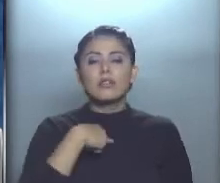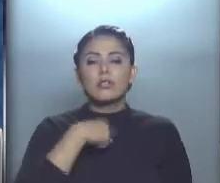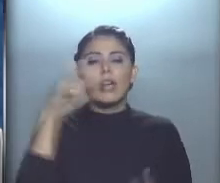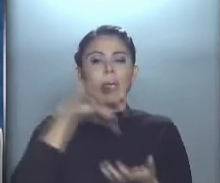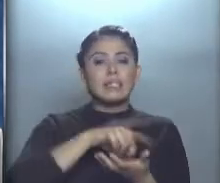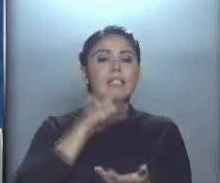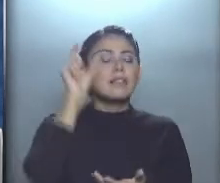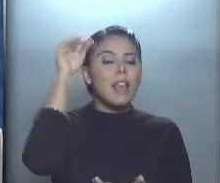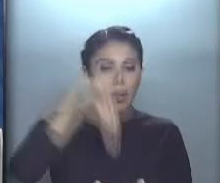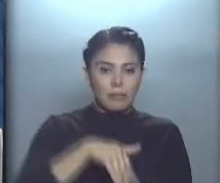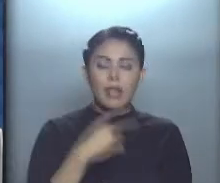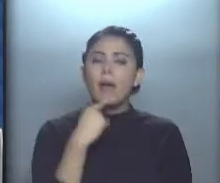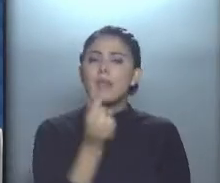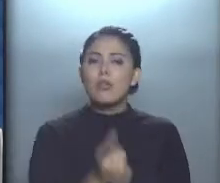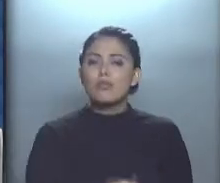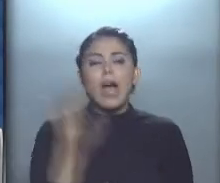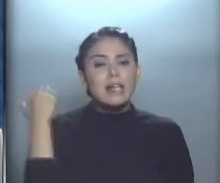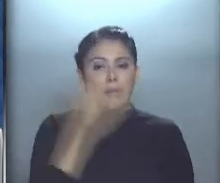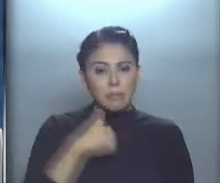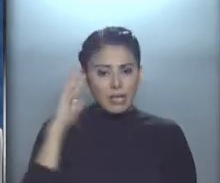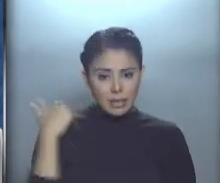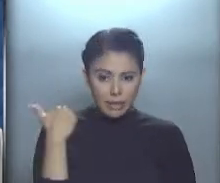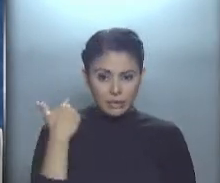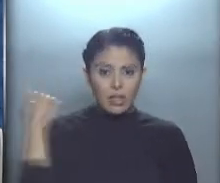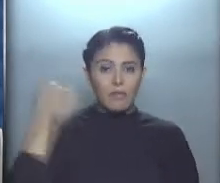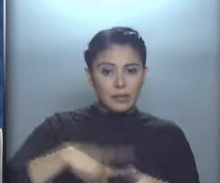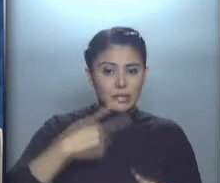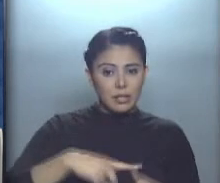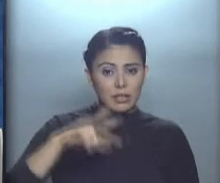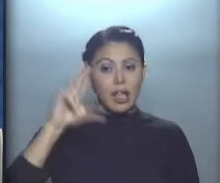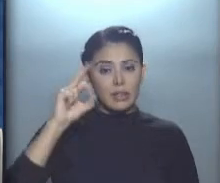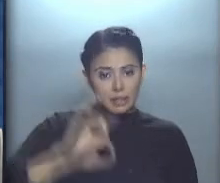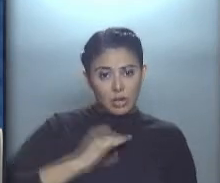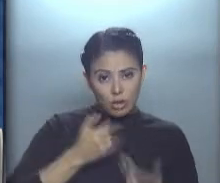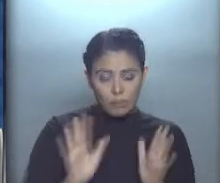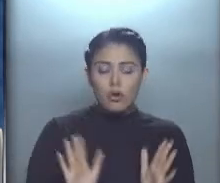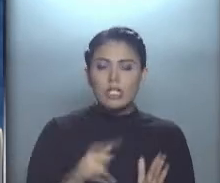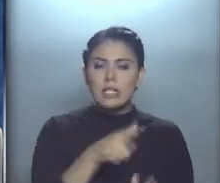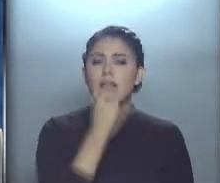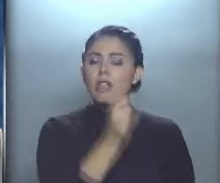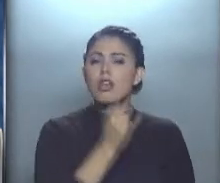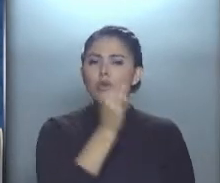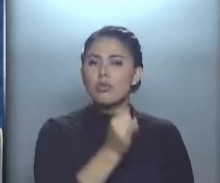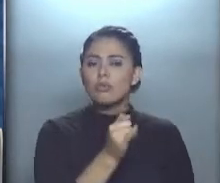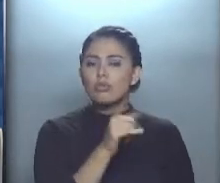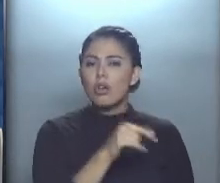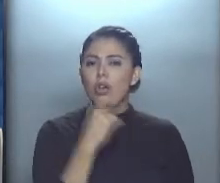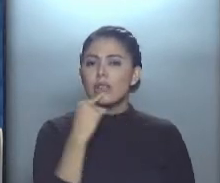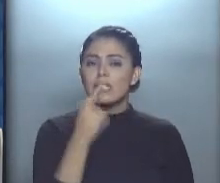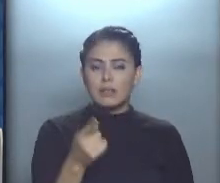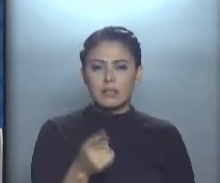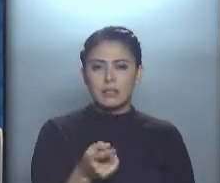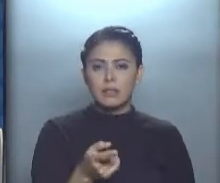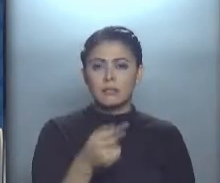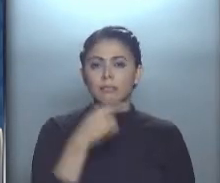Noticias Telam. Le quería preguntar, ayer la presidenta, en el marco de los festejos por los 30 años de democracia, en su discurso descartó la